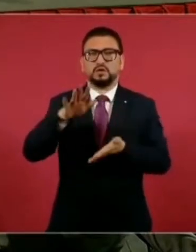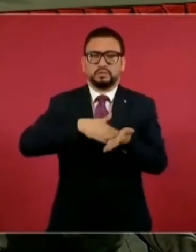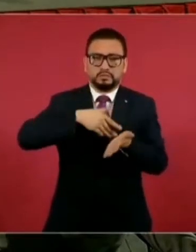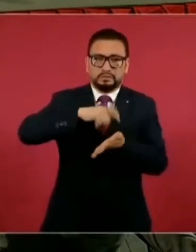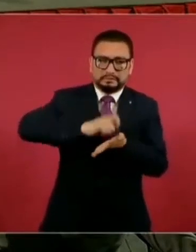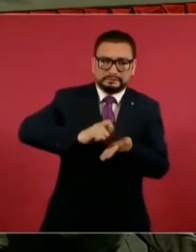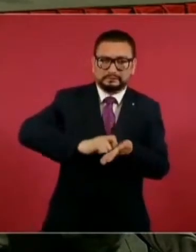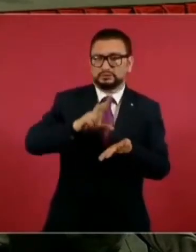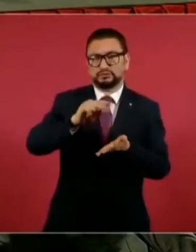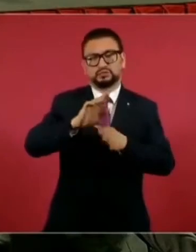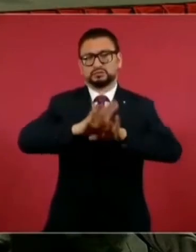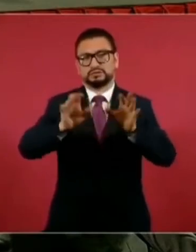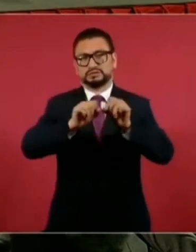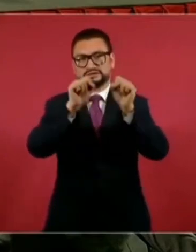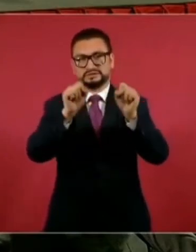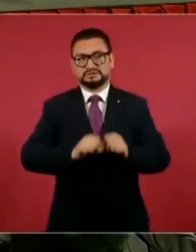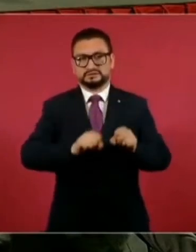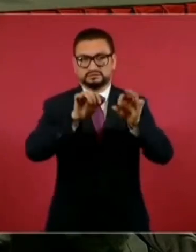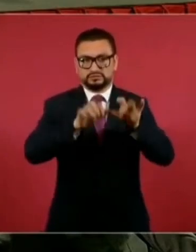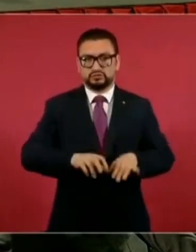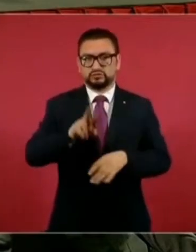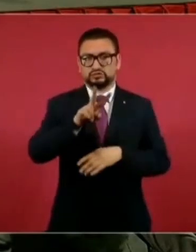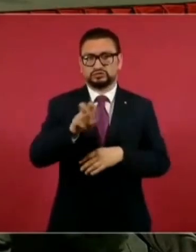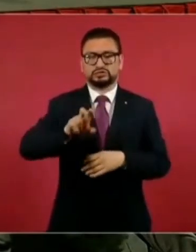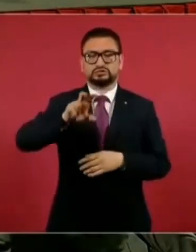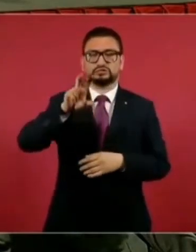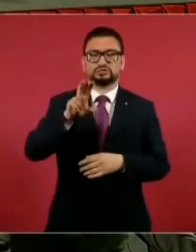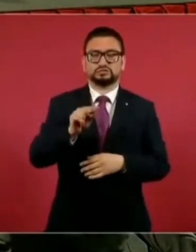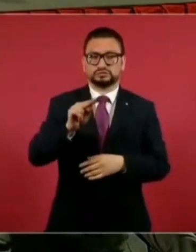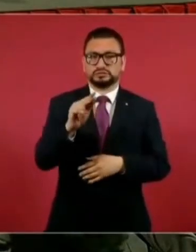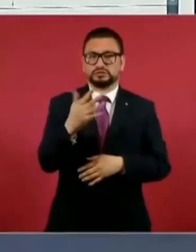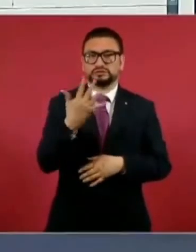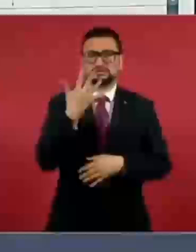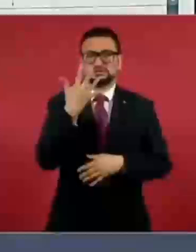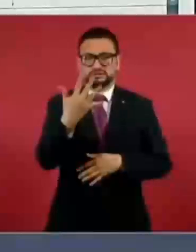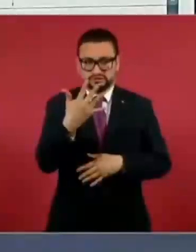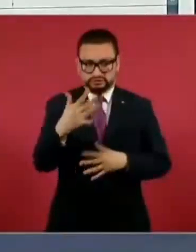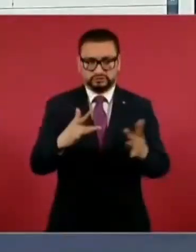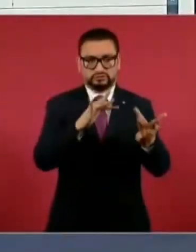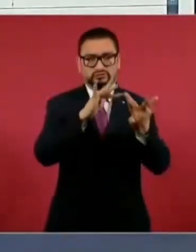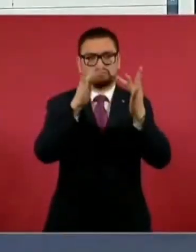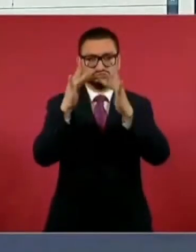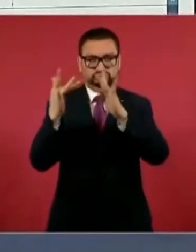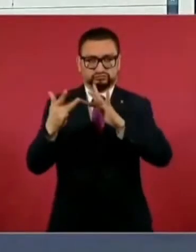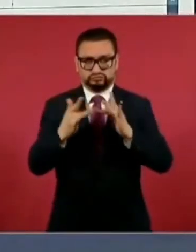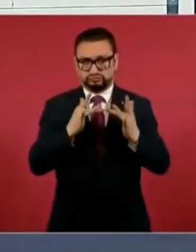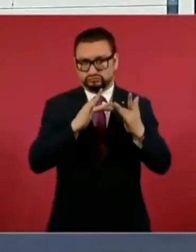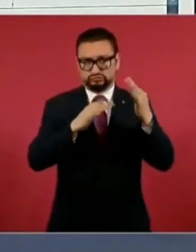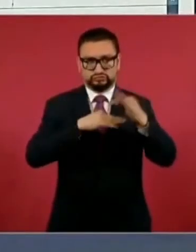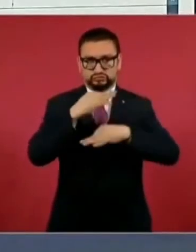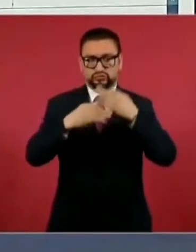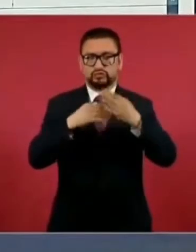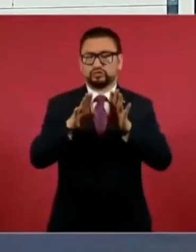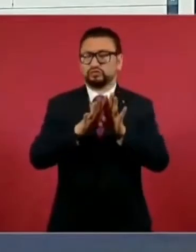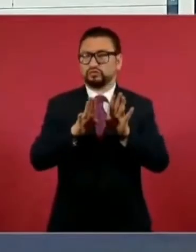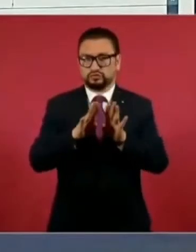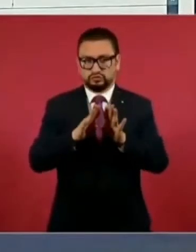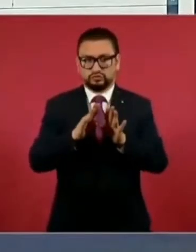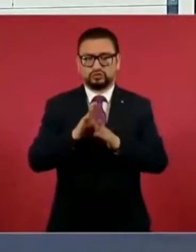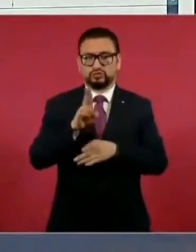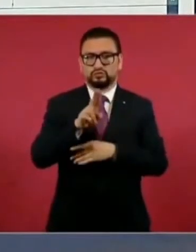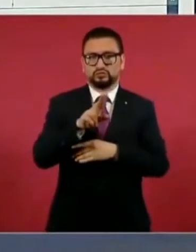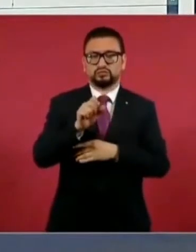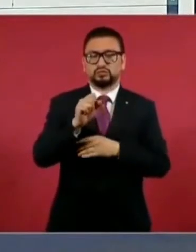Usamos sistemas. Casi 285 sistemas interconectados entre sí a través de un bus